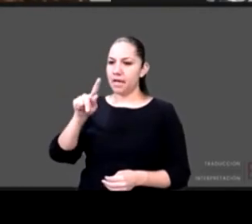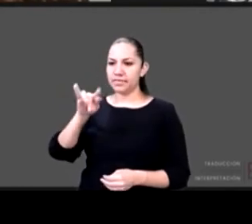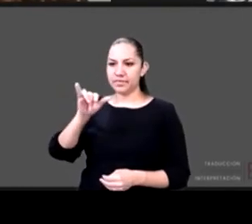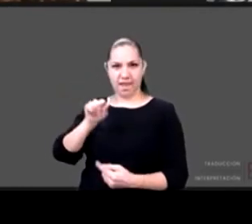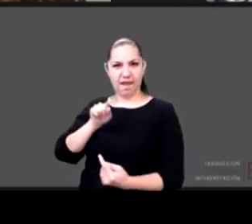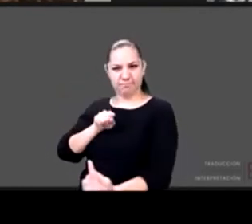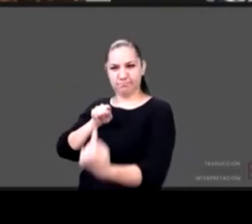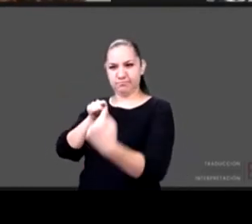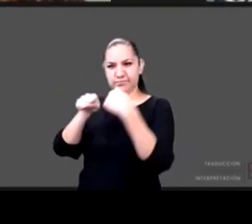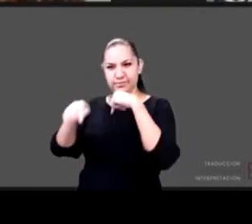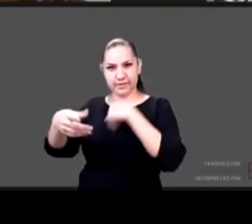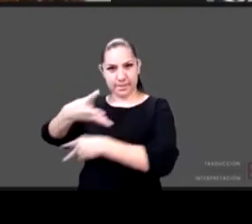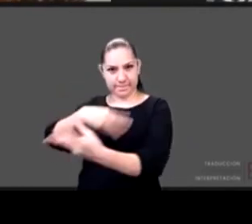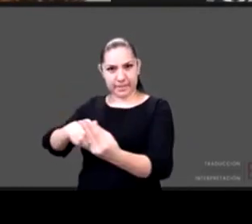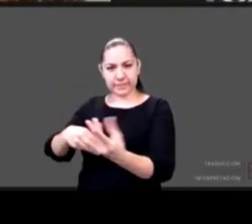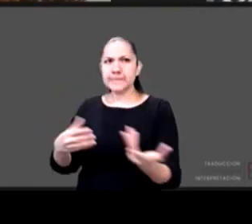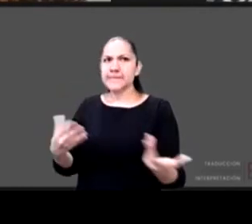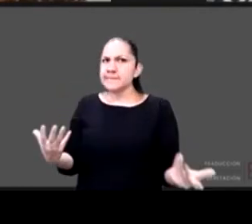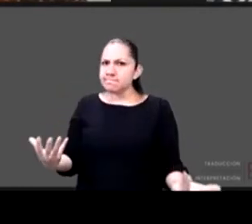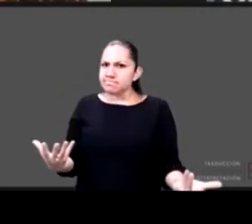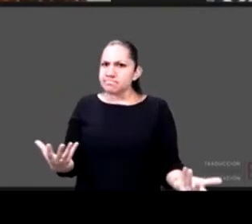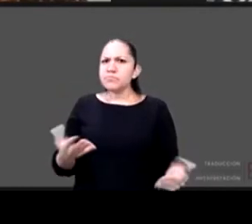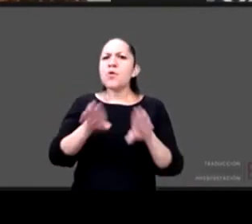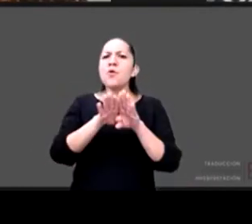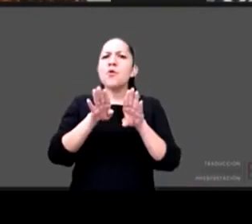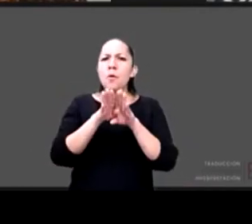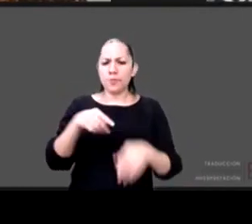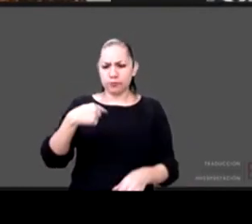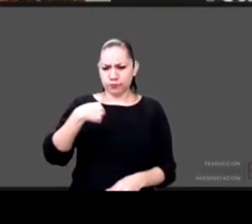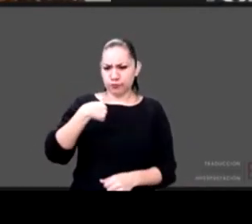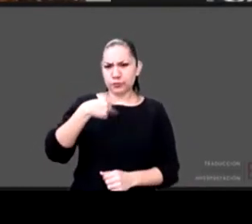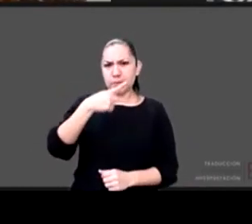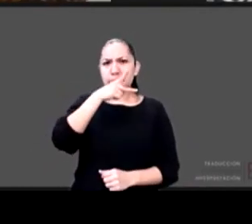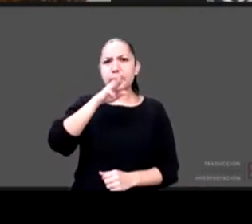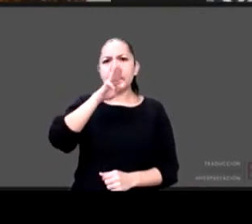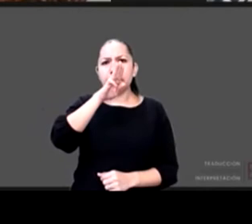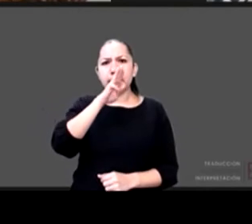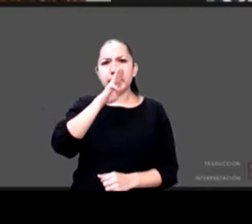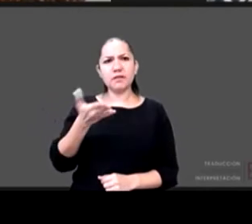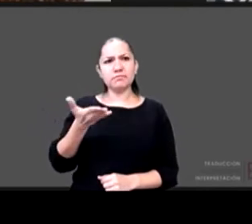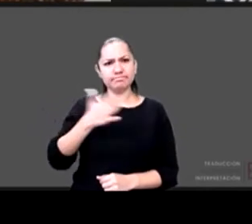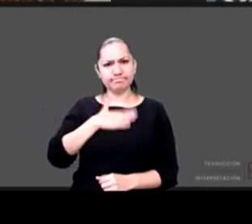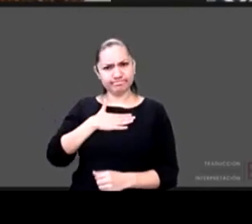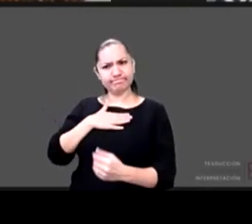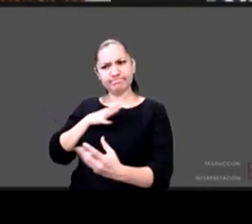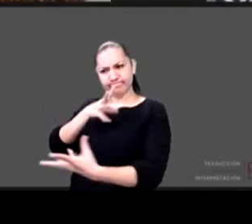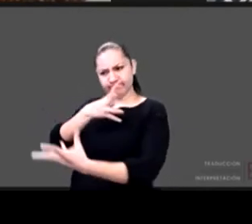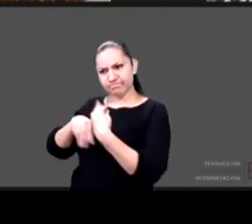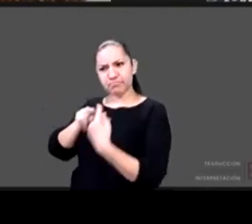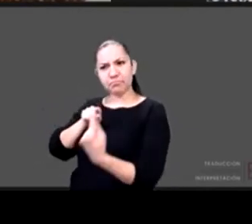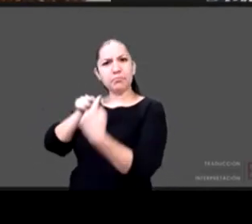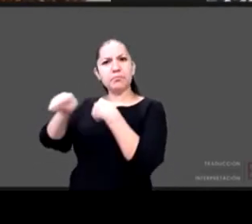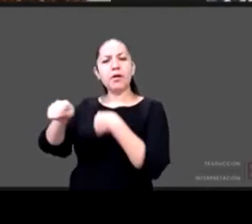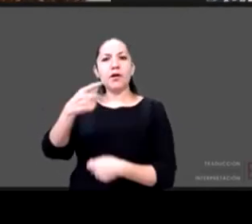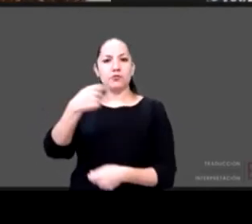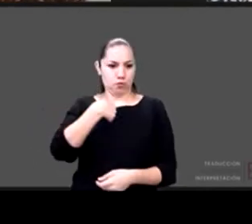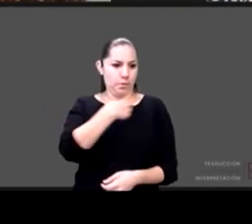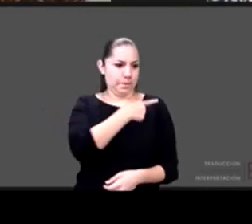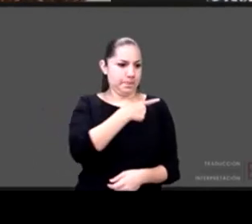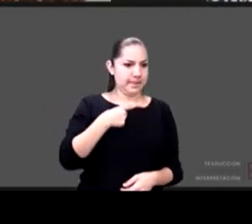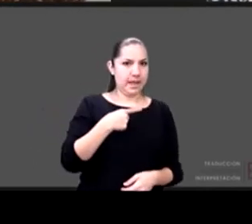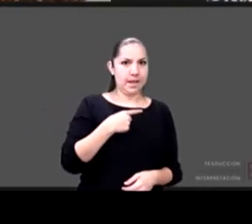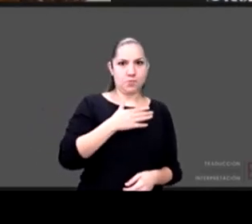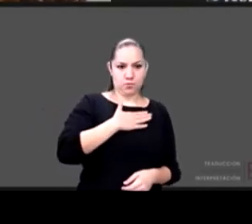asumo las riendas de mi vida. Si no te ven asumiendo las riendas de su vida, no van a hacerlo tampoco. Si no te ven,